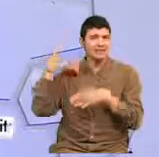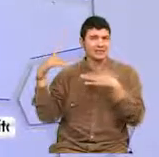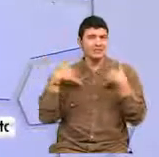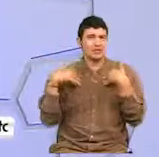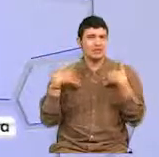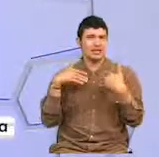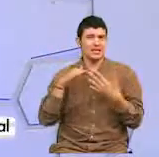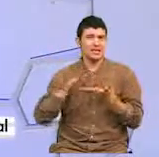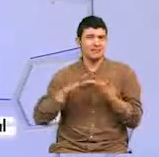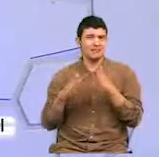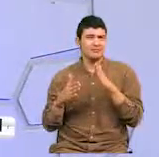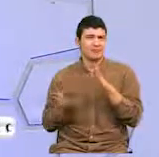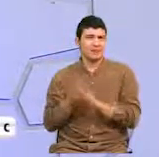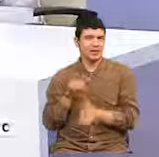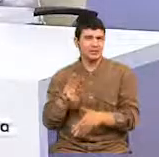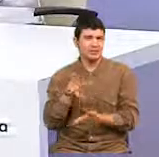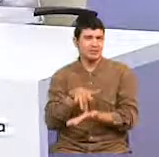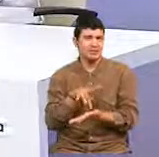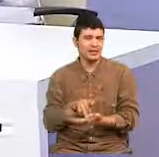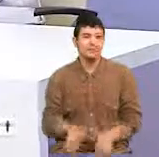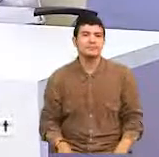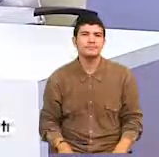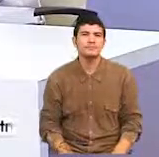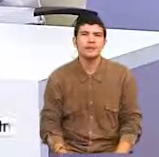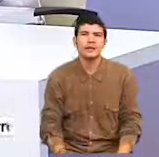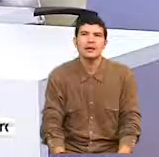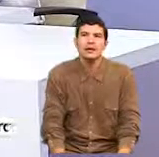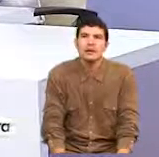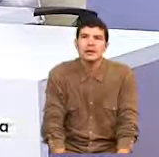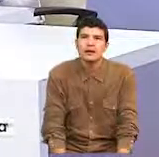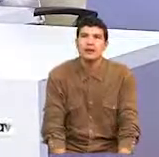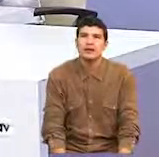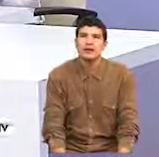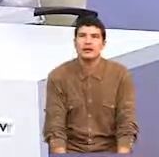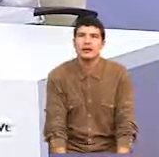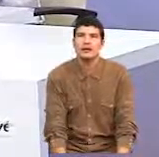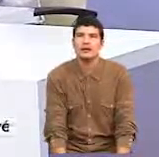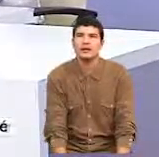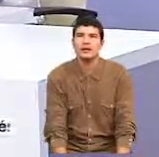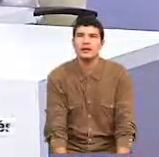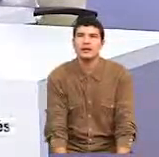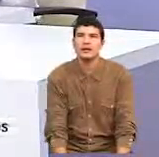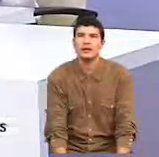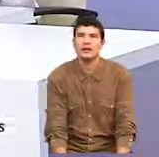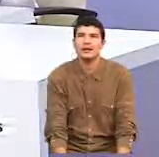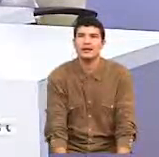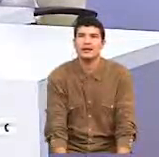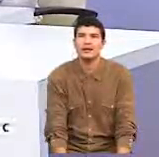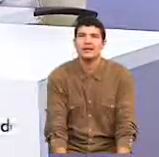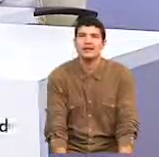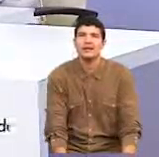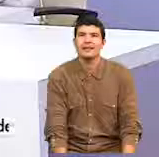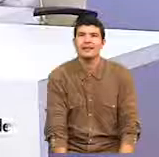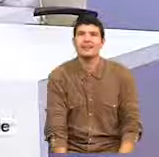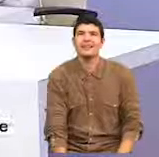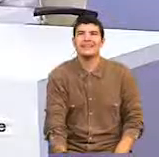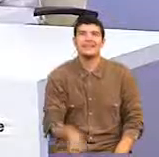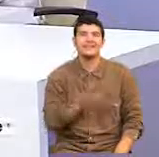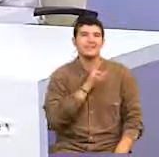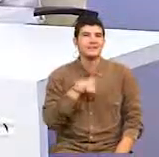del ELN en su momento que llegará? Claro, pero yo quiero hacer una corrección antes. Nosotros no vamos a llegar a empezar. Siempre han estado. Nosotros siempre hemos estado